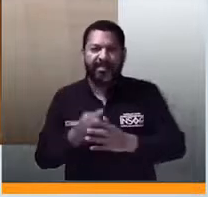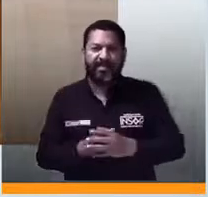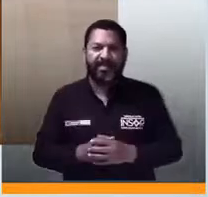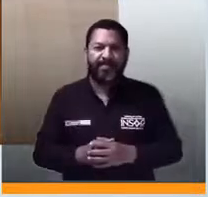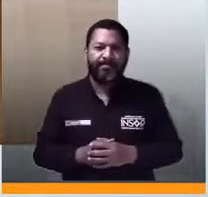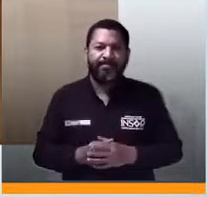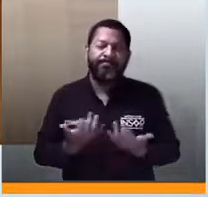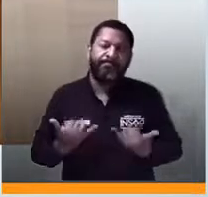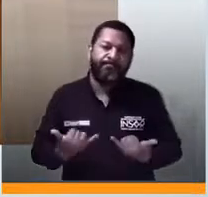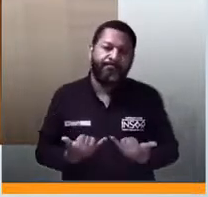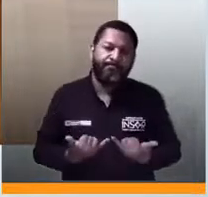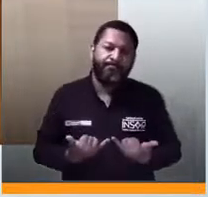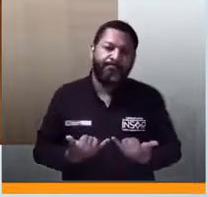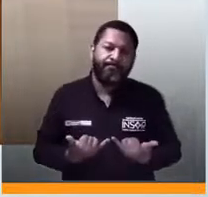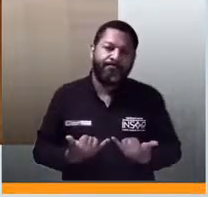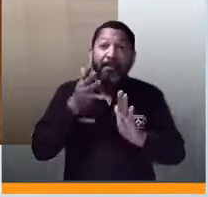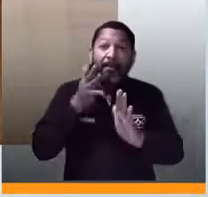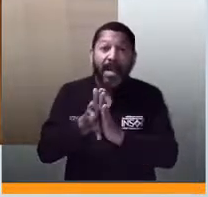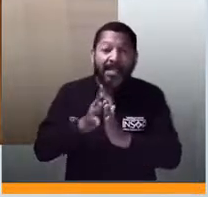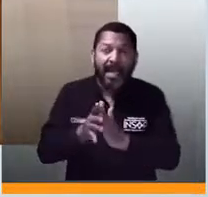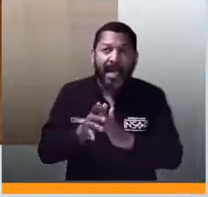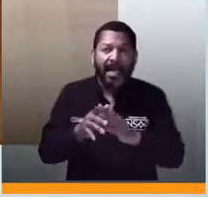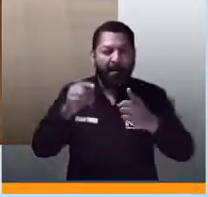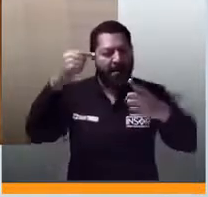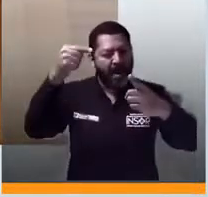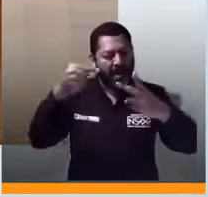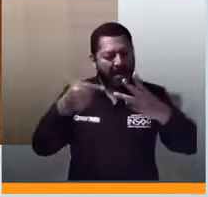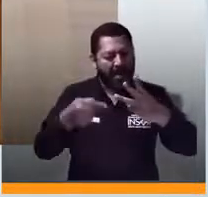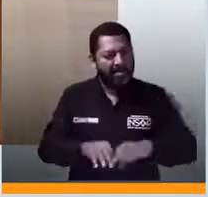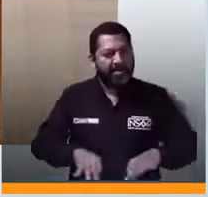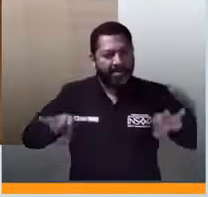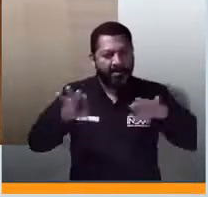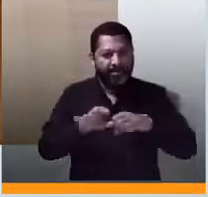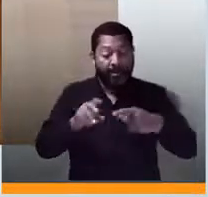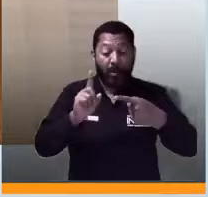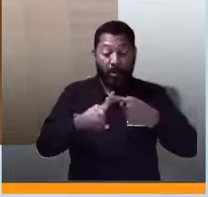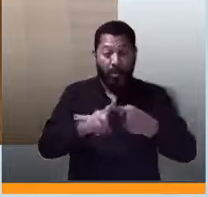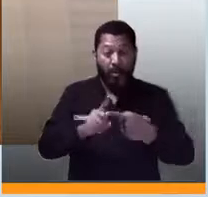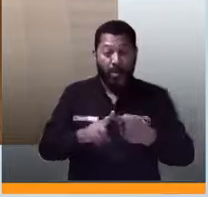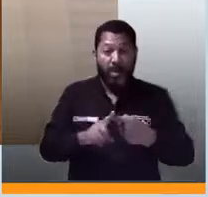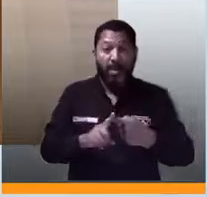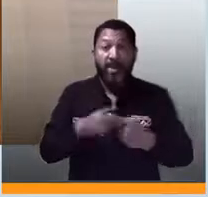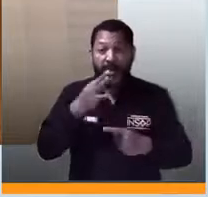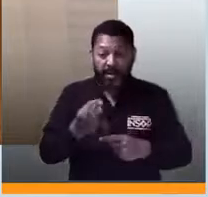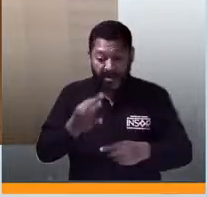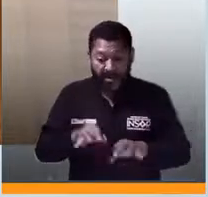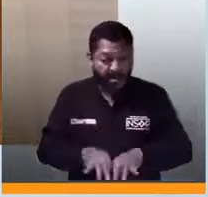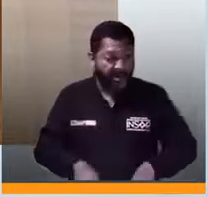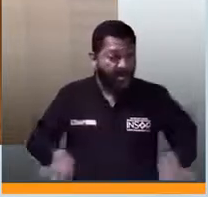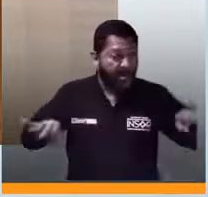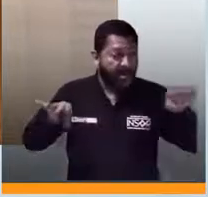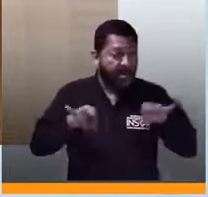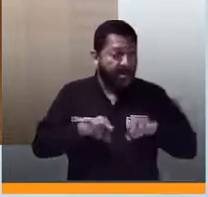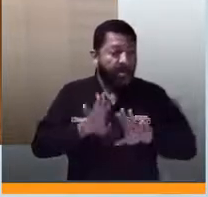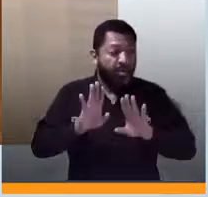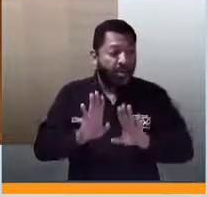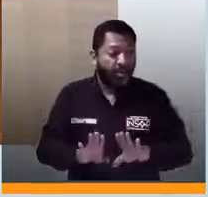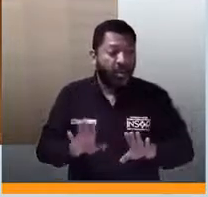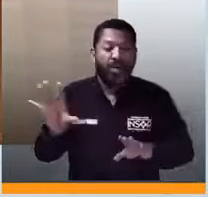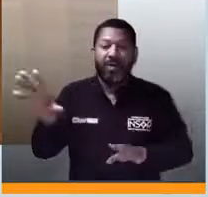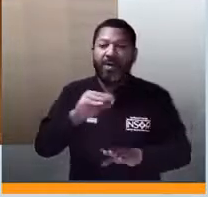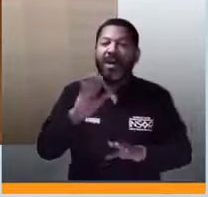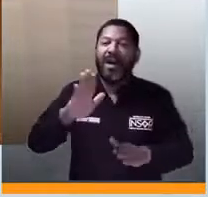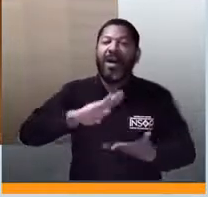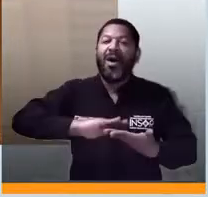quedamos con varios mensajes. Uno, resaltar la labor que desde toda la